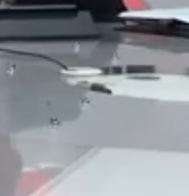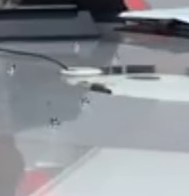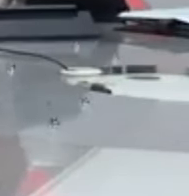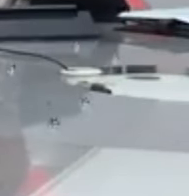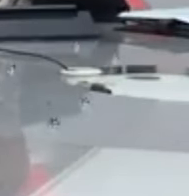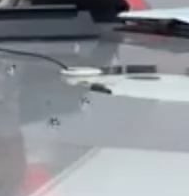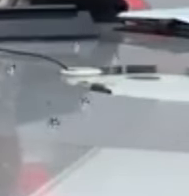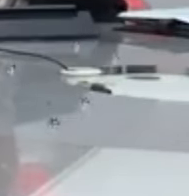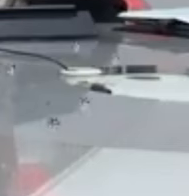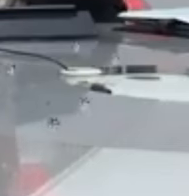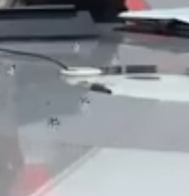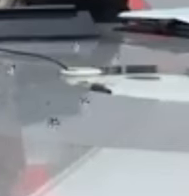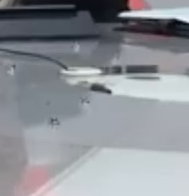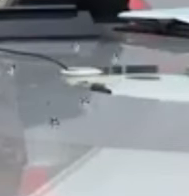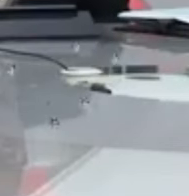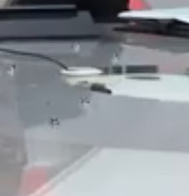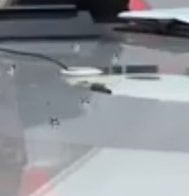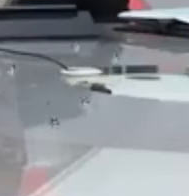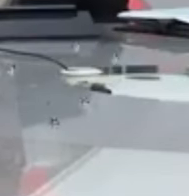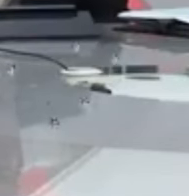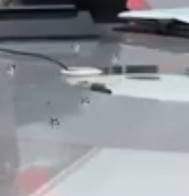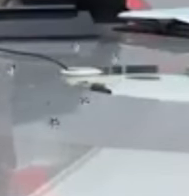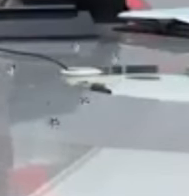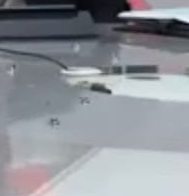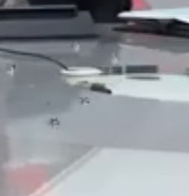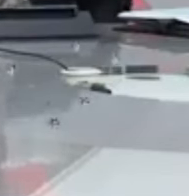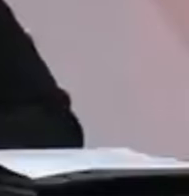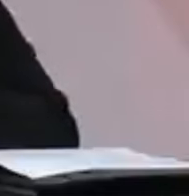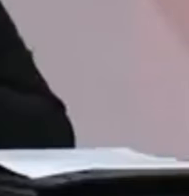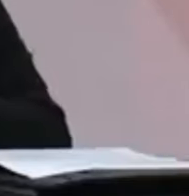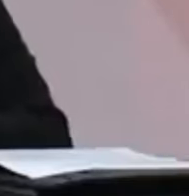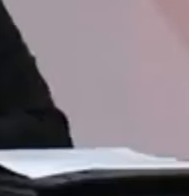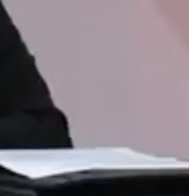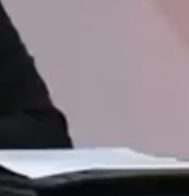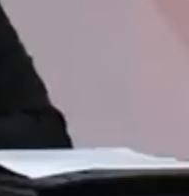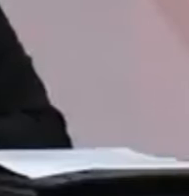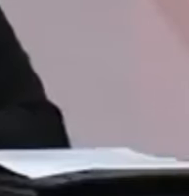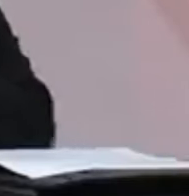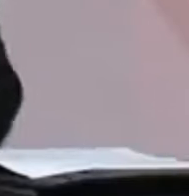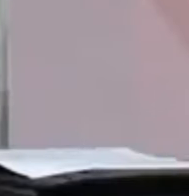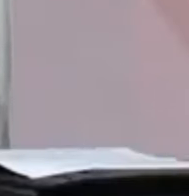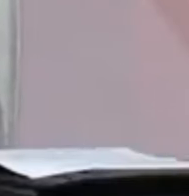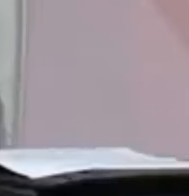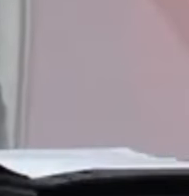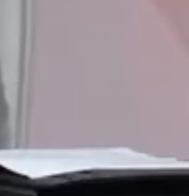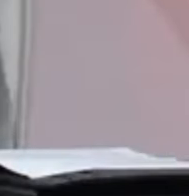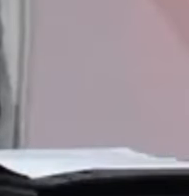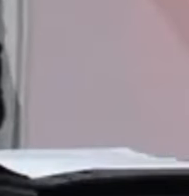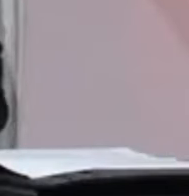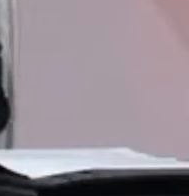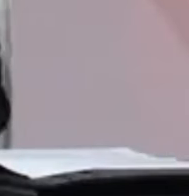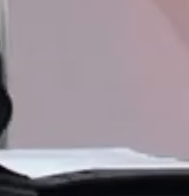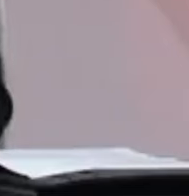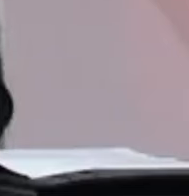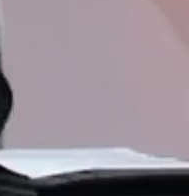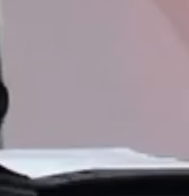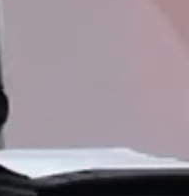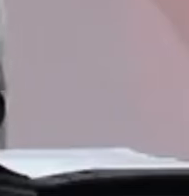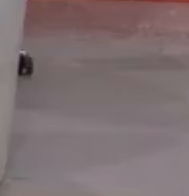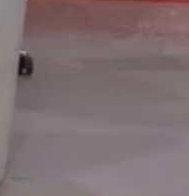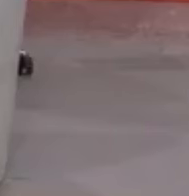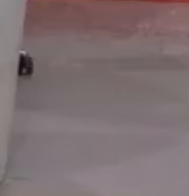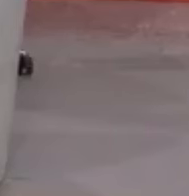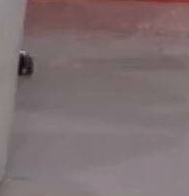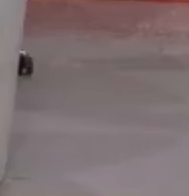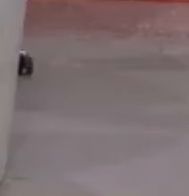uno de los territorios del país, y ahí está todo el trabajo que se ha venido haciendo. Y hablaba de la buena noticia de la fuente